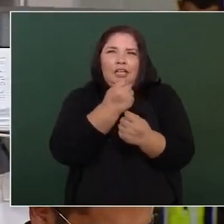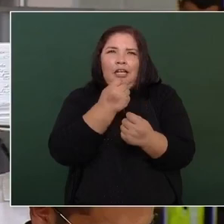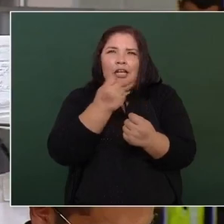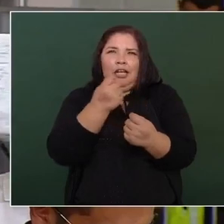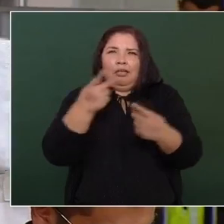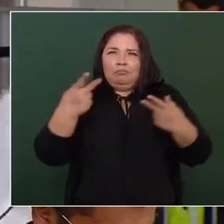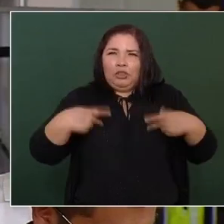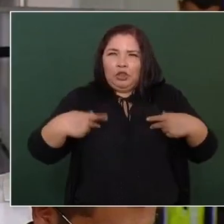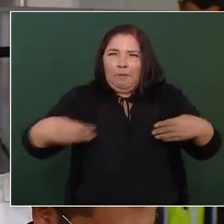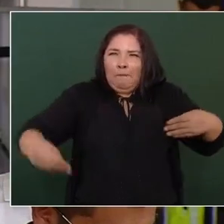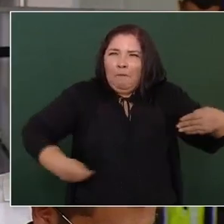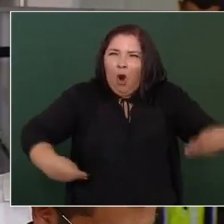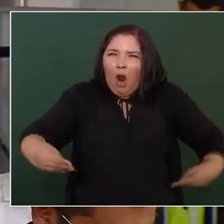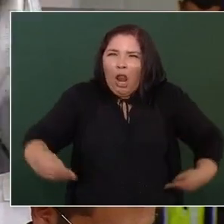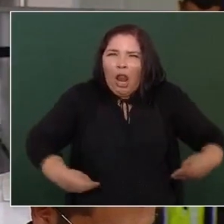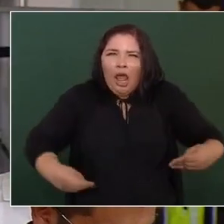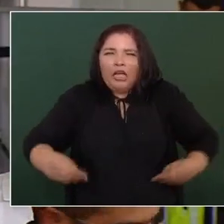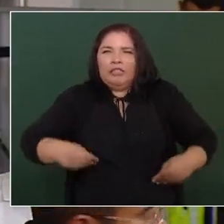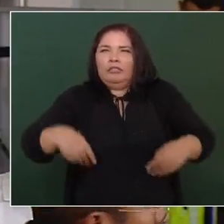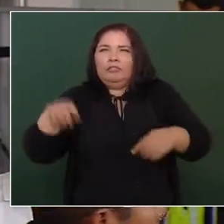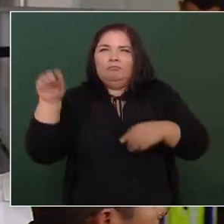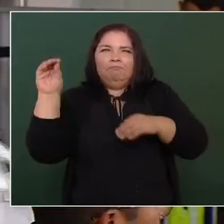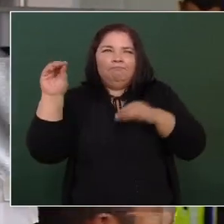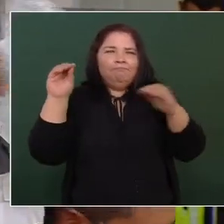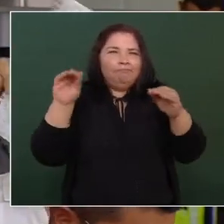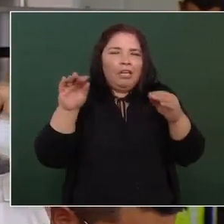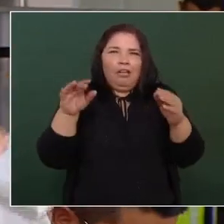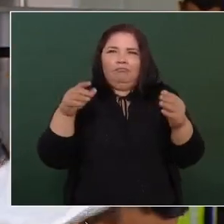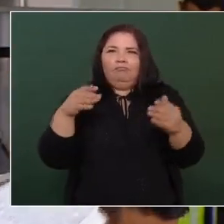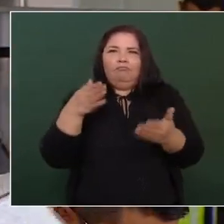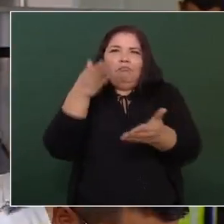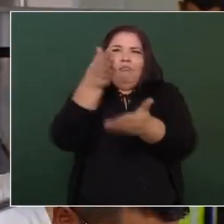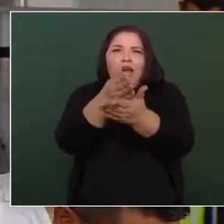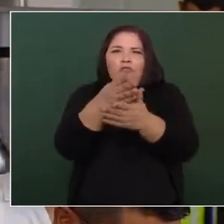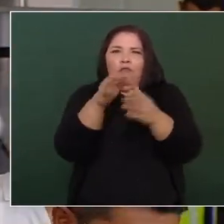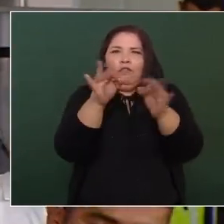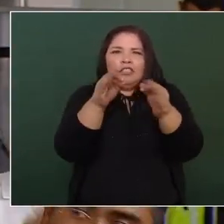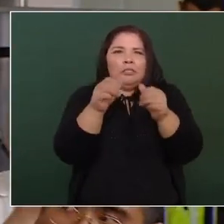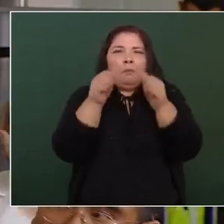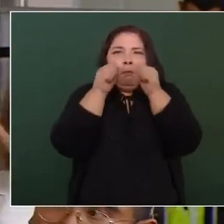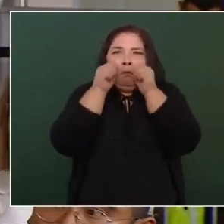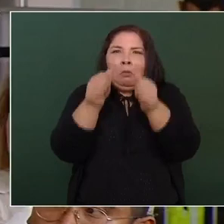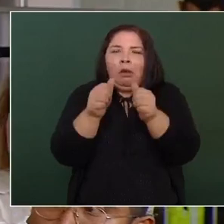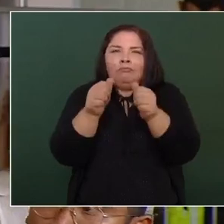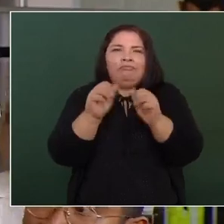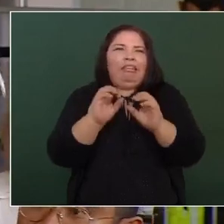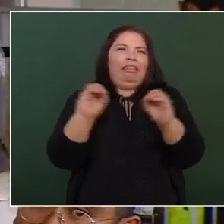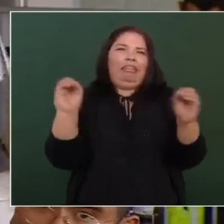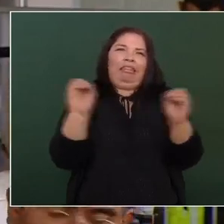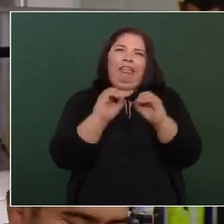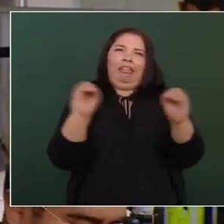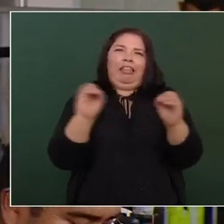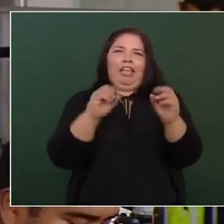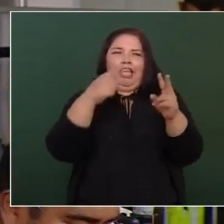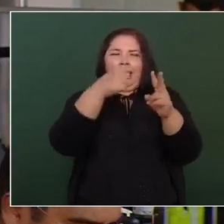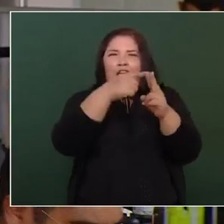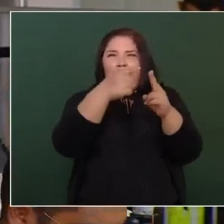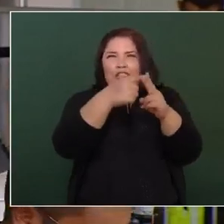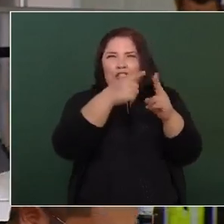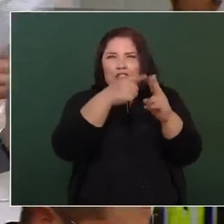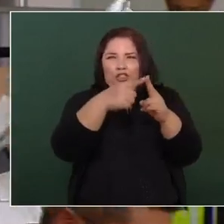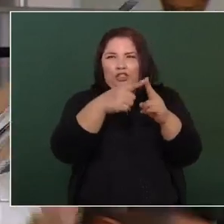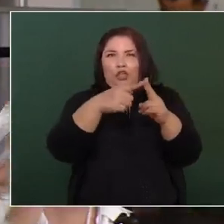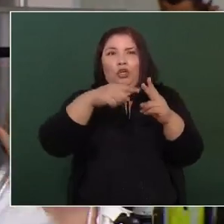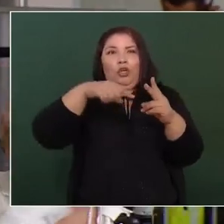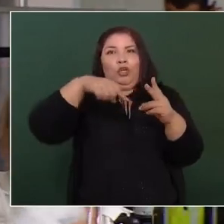quejas por donde quiera, usted va, de nada te sirve el servicio al cliente. Esos dos planteamientos le quiero